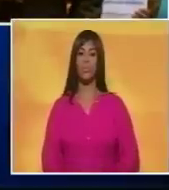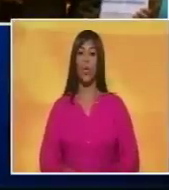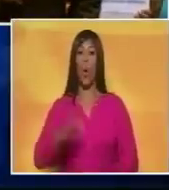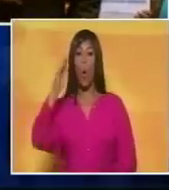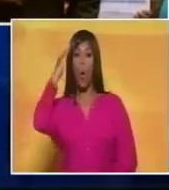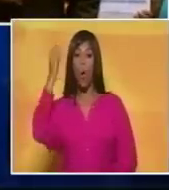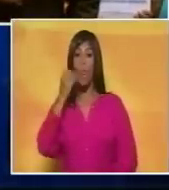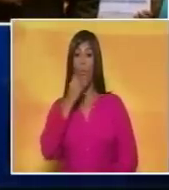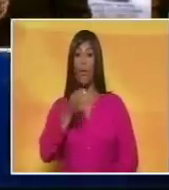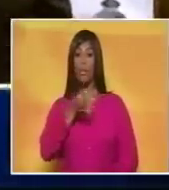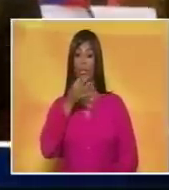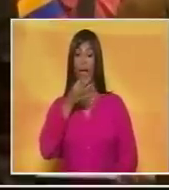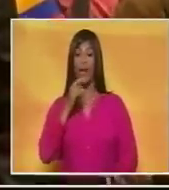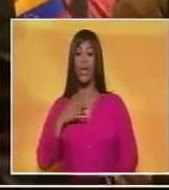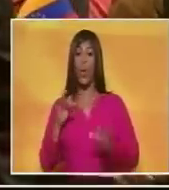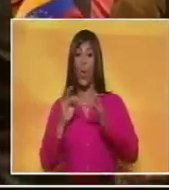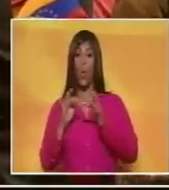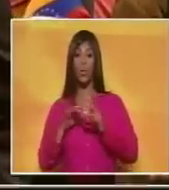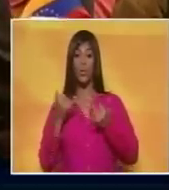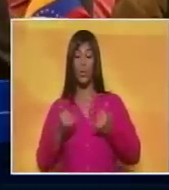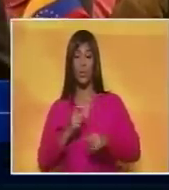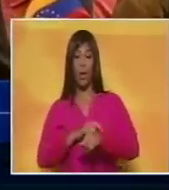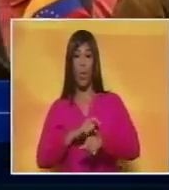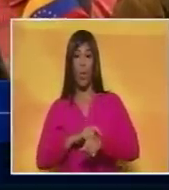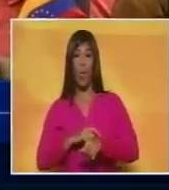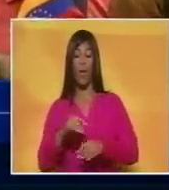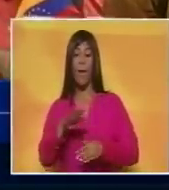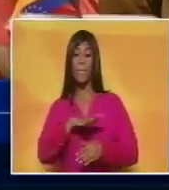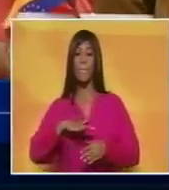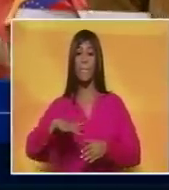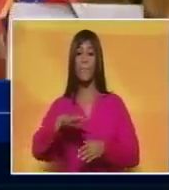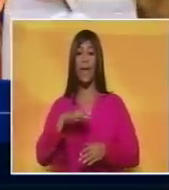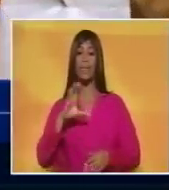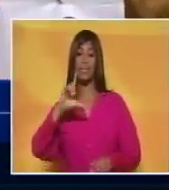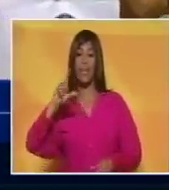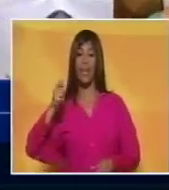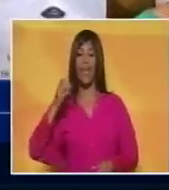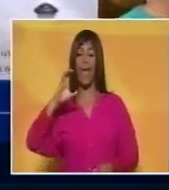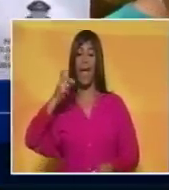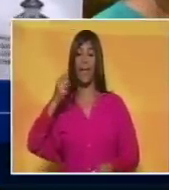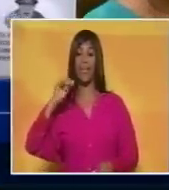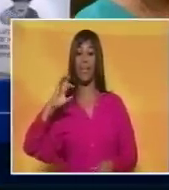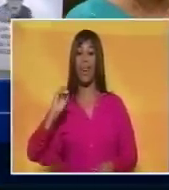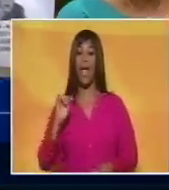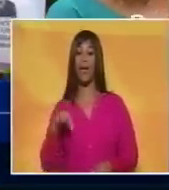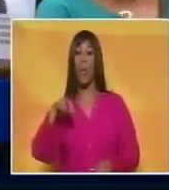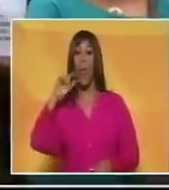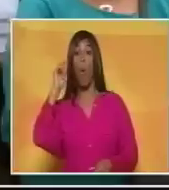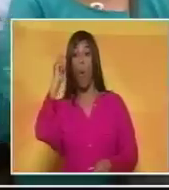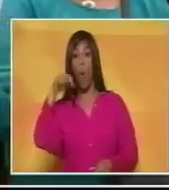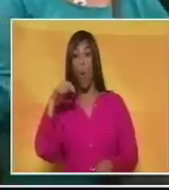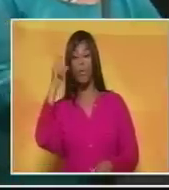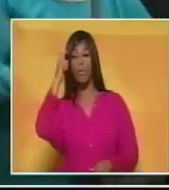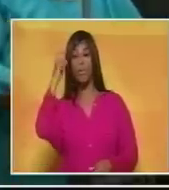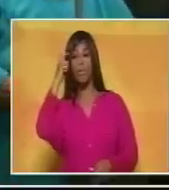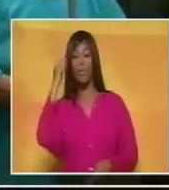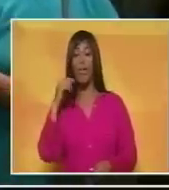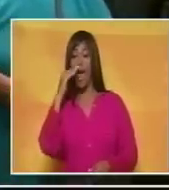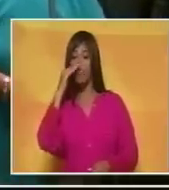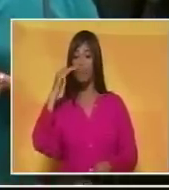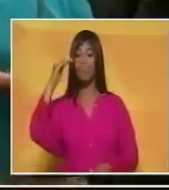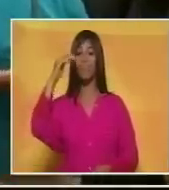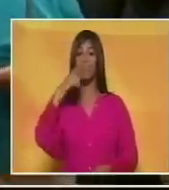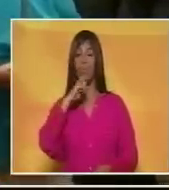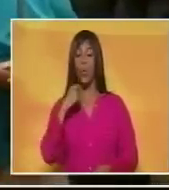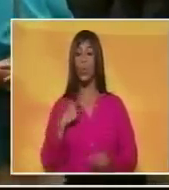Hola, buenas tardes. El contacto lo hacemos a esta hora desde la Plaza La Candelaria, a propósito que hoy se celebra el Día del Adulto Mayor.